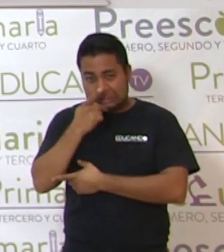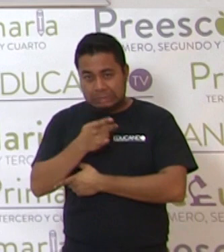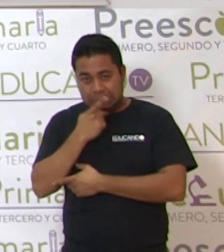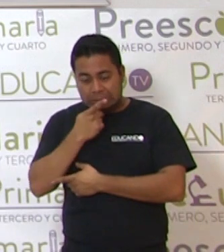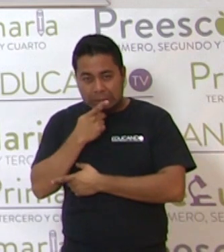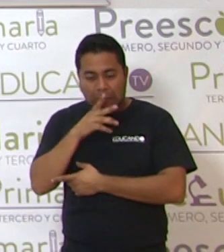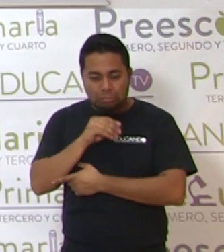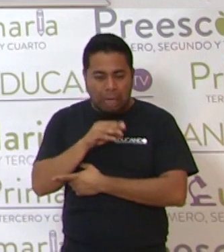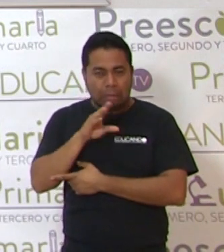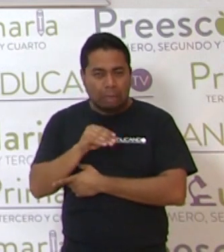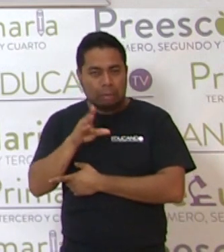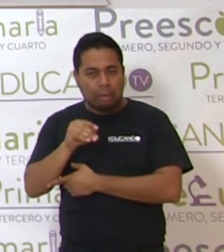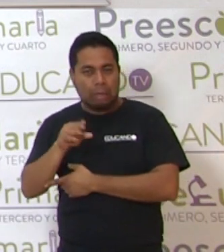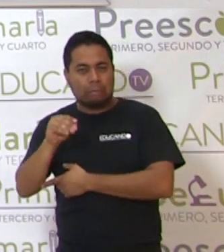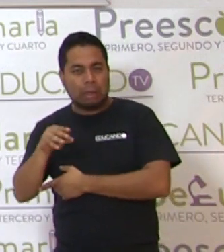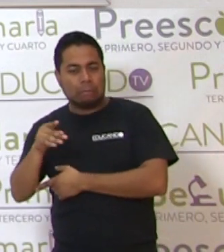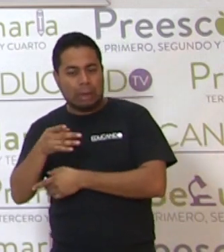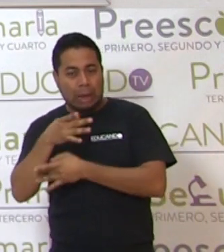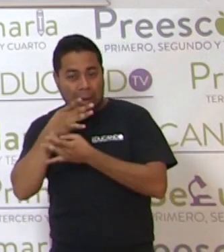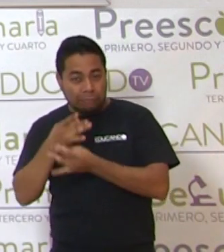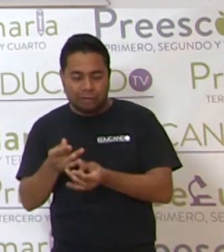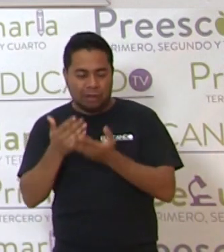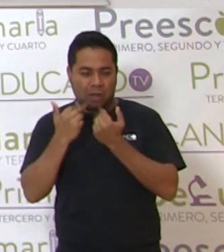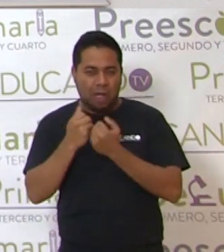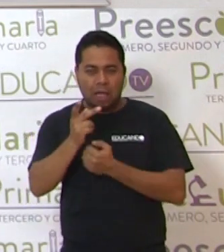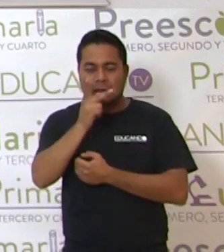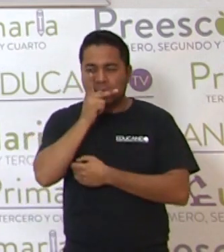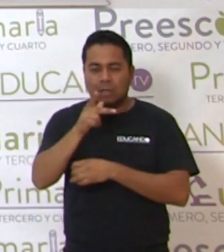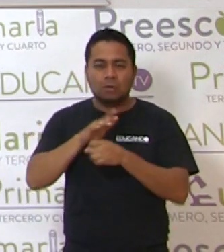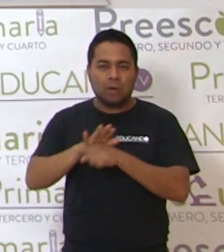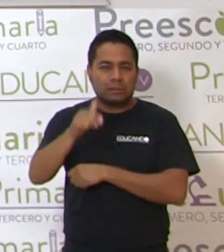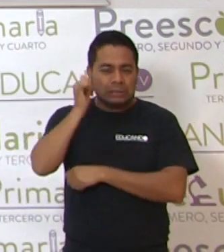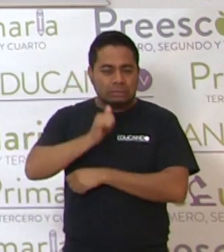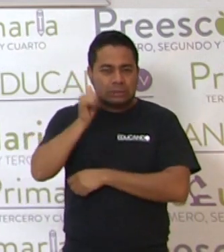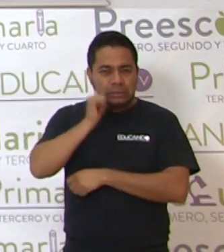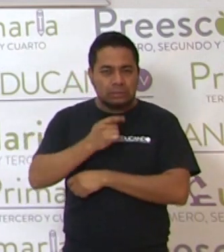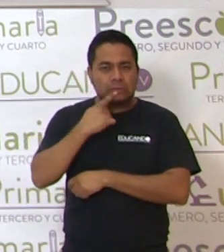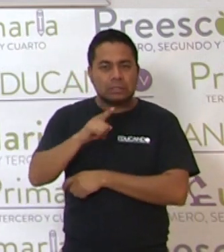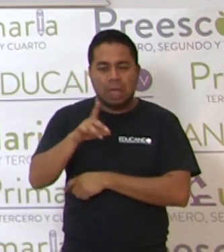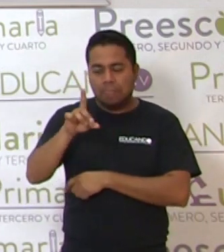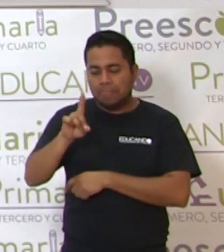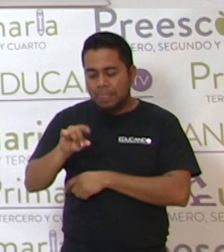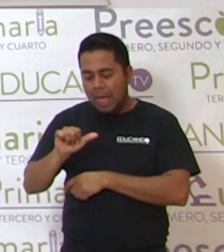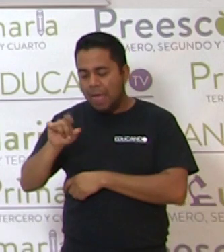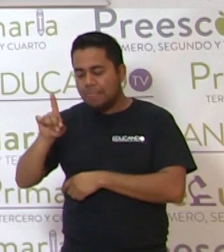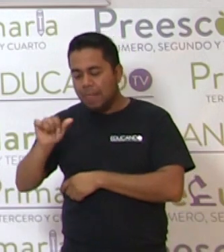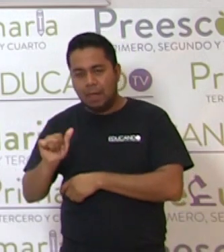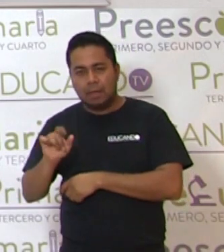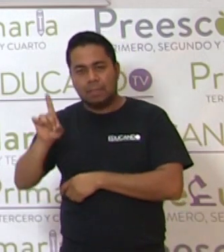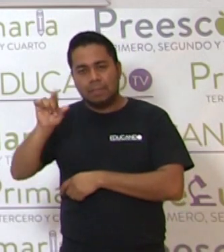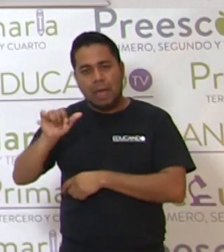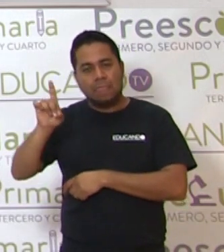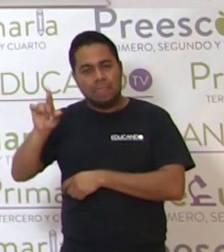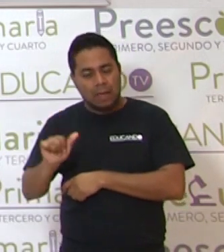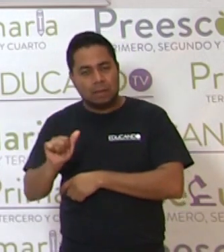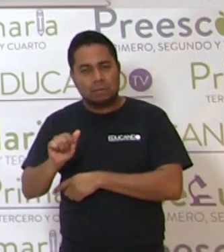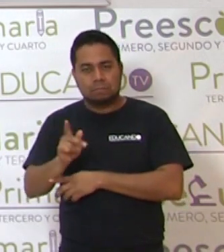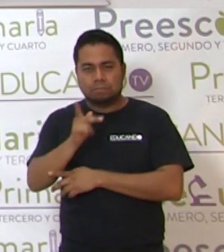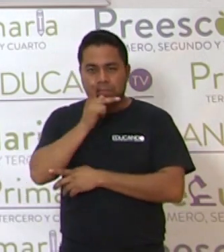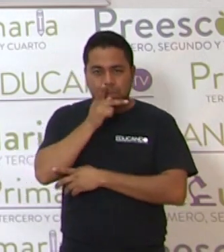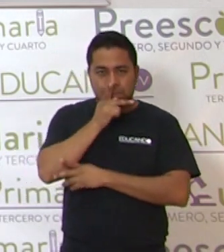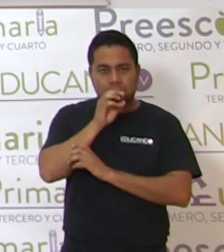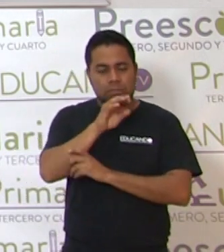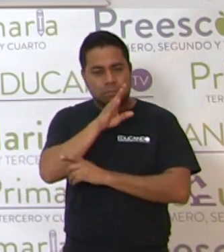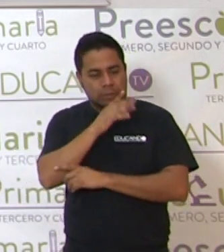a balbucear? ¿Qué palabra es la que maneja el bebé? El dada, ¿sí? Y entonces el papá o la